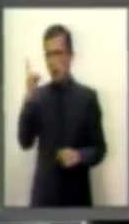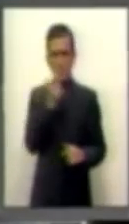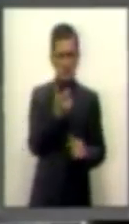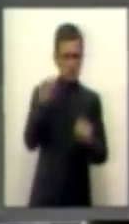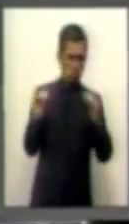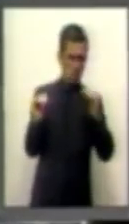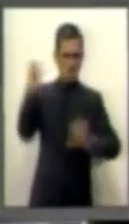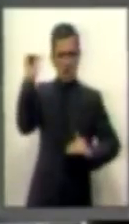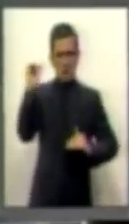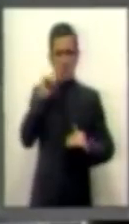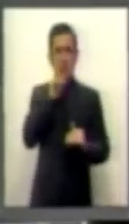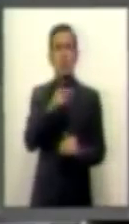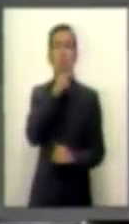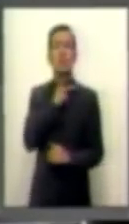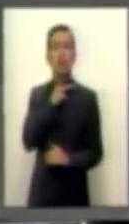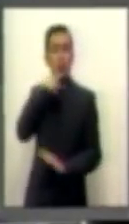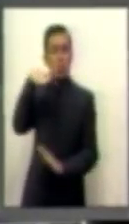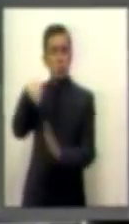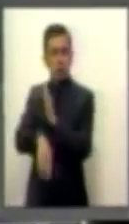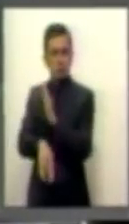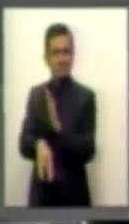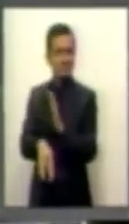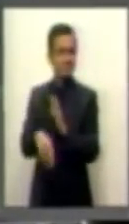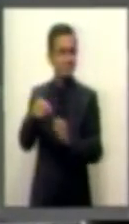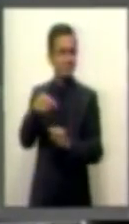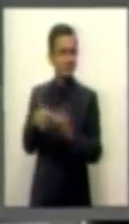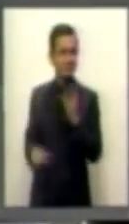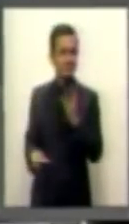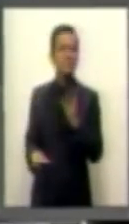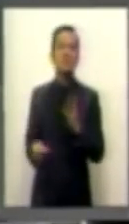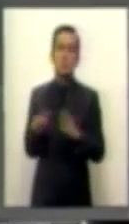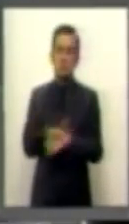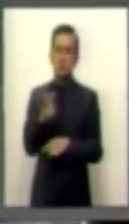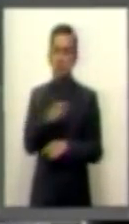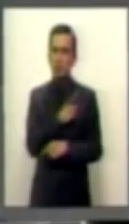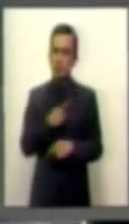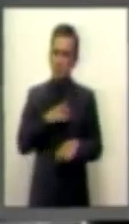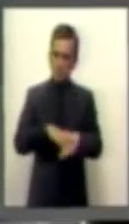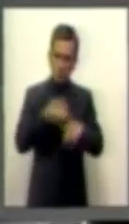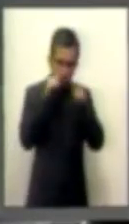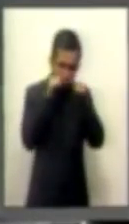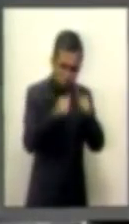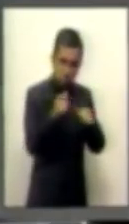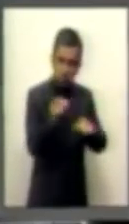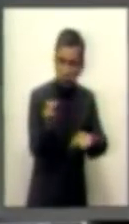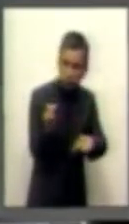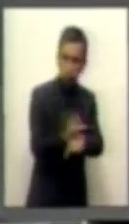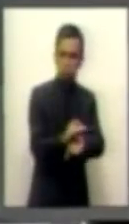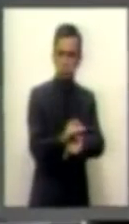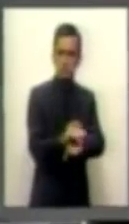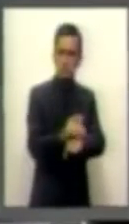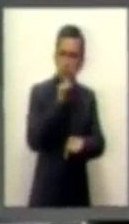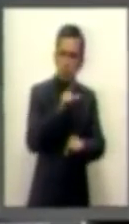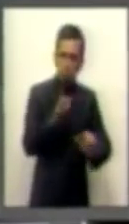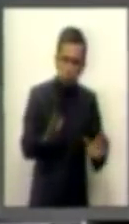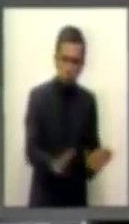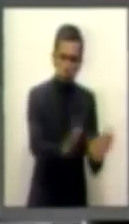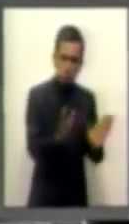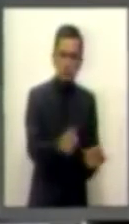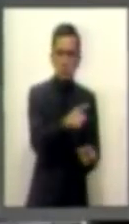petróleo por los suelos obliga a darle prioridad tanto a la protección como al desarrollo de las